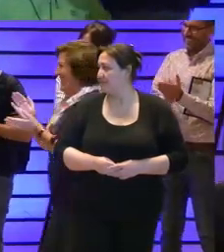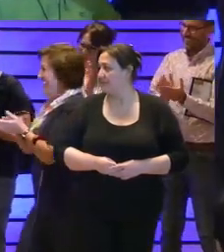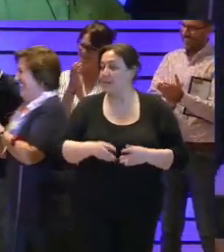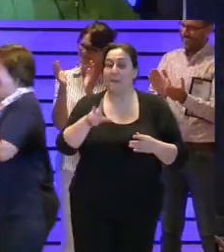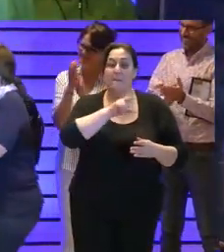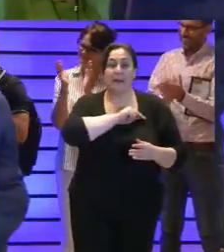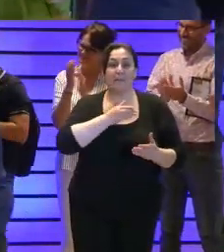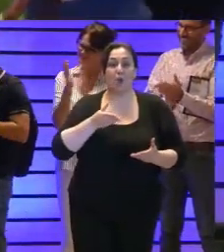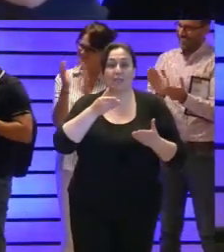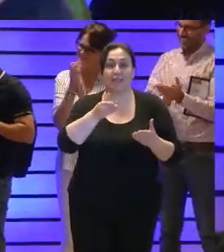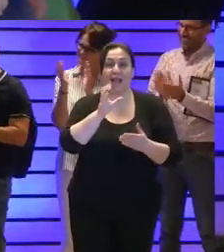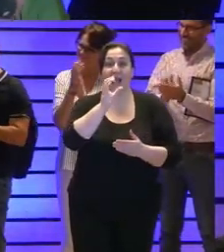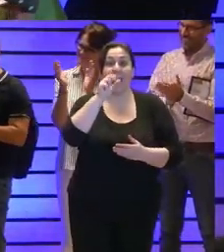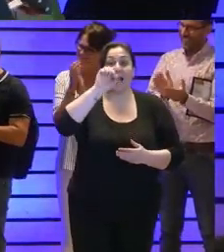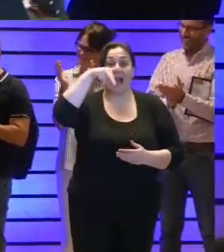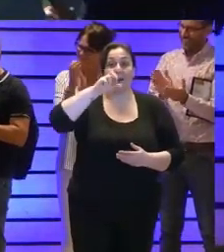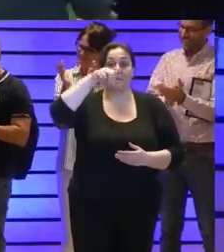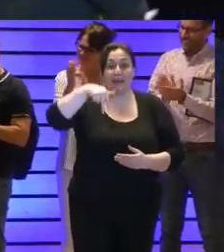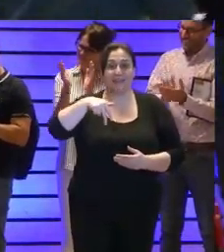Entrega el premio Carmen Laucerica.